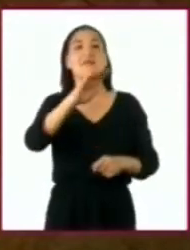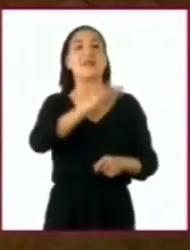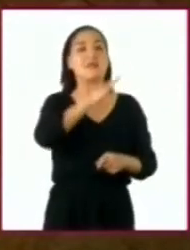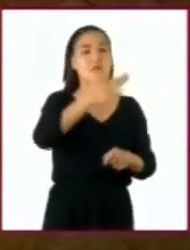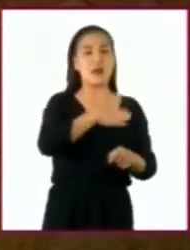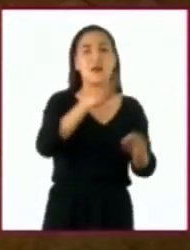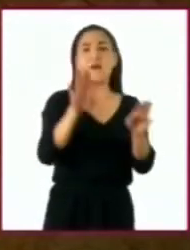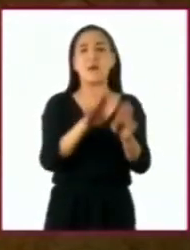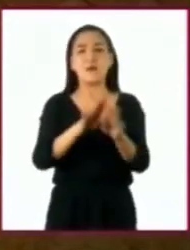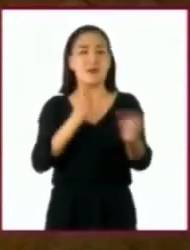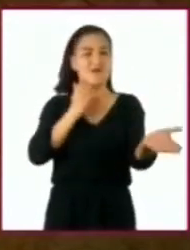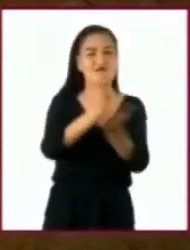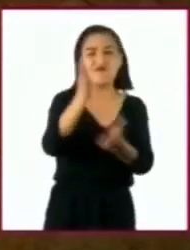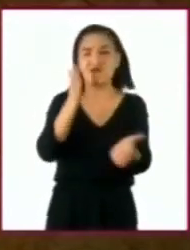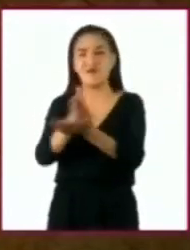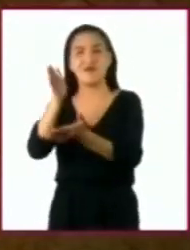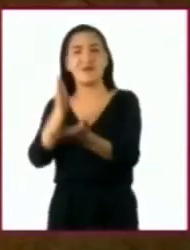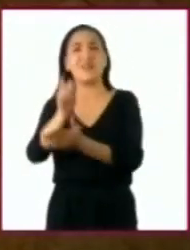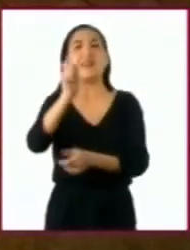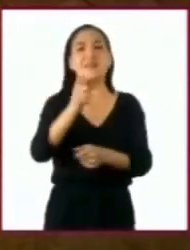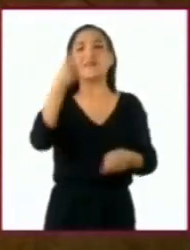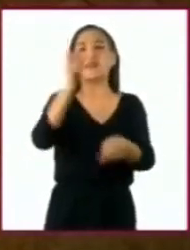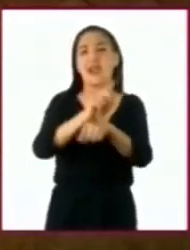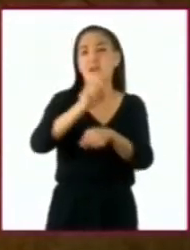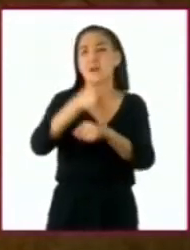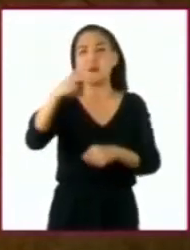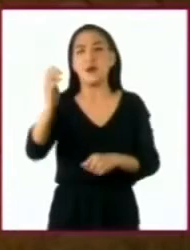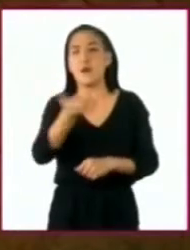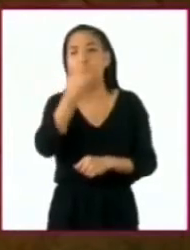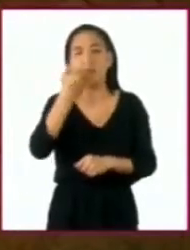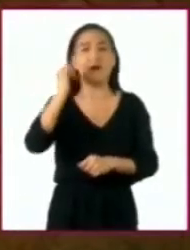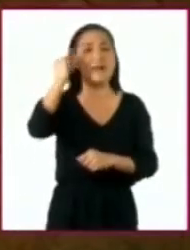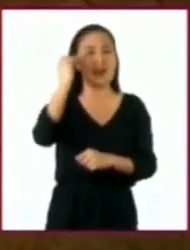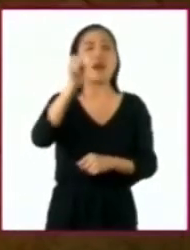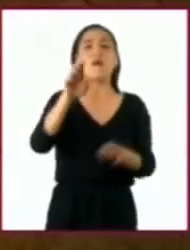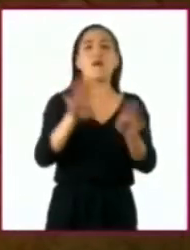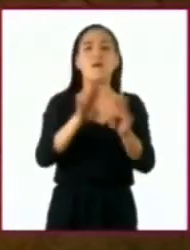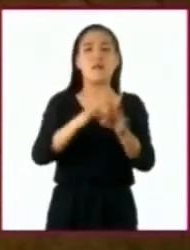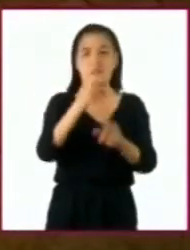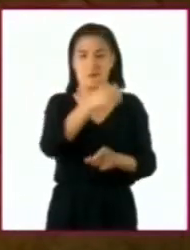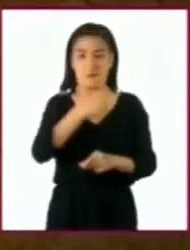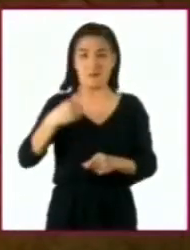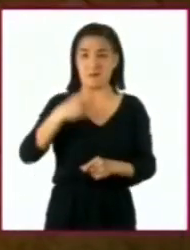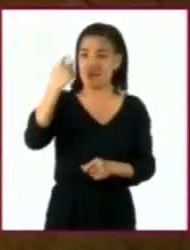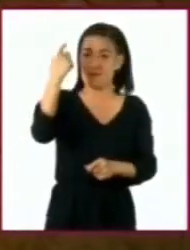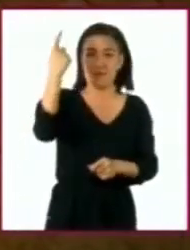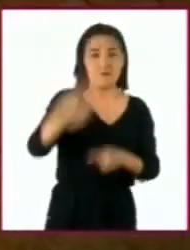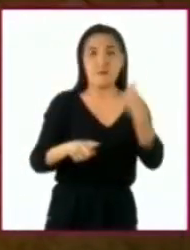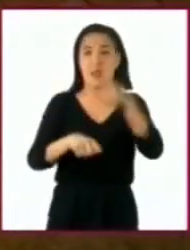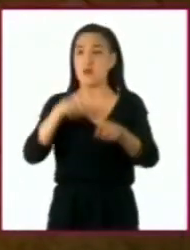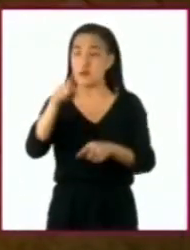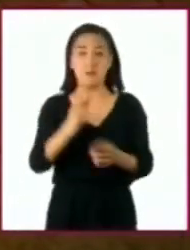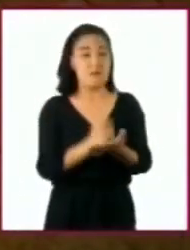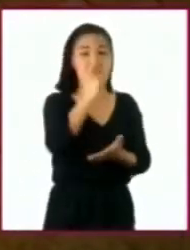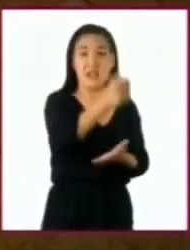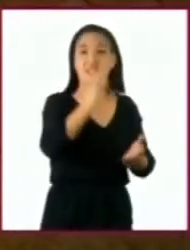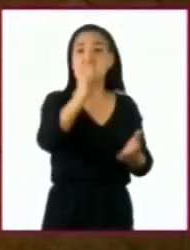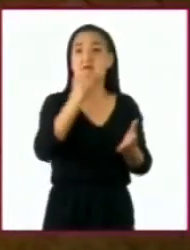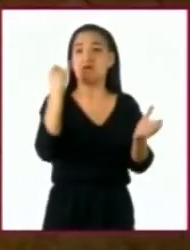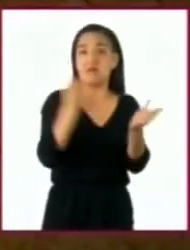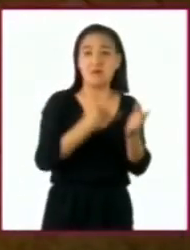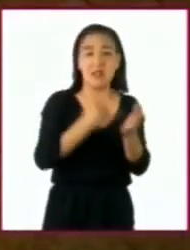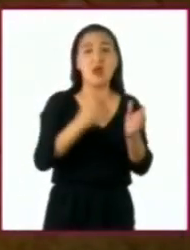en las actividades diarias de la comunidad y obligaron a los nahuas a pagar impuestos excesivos en forma de bienes